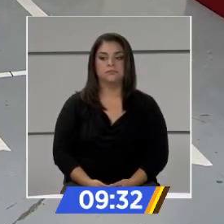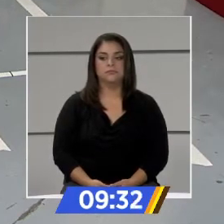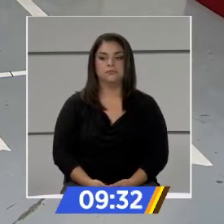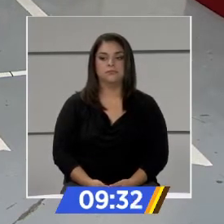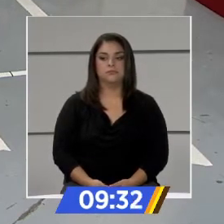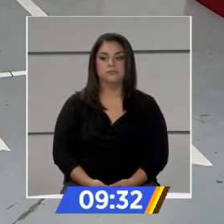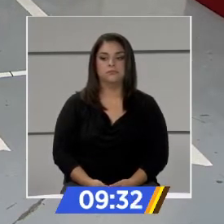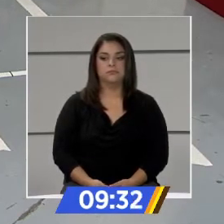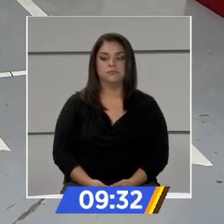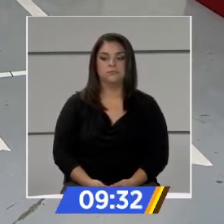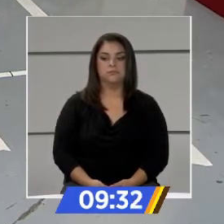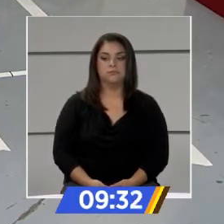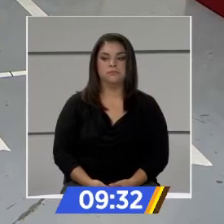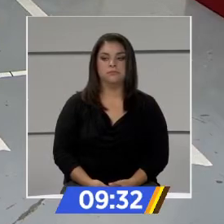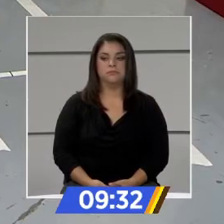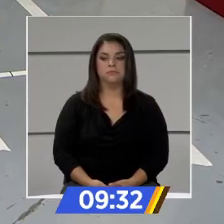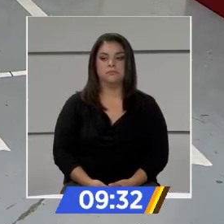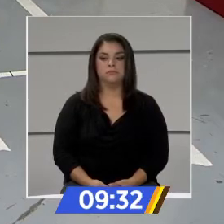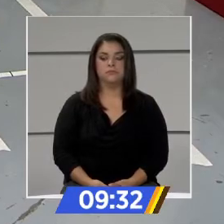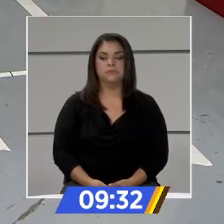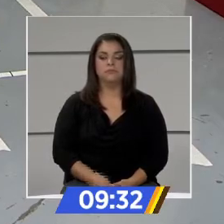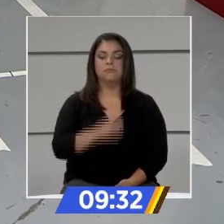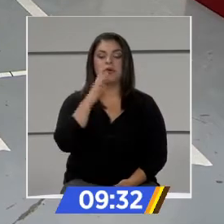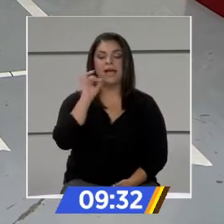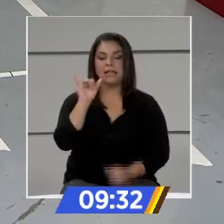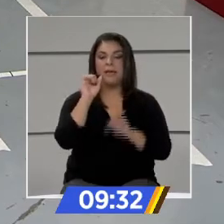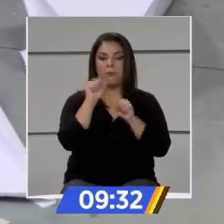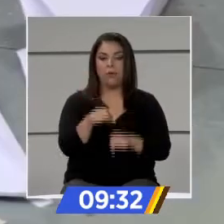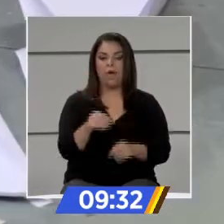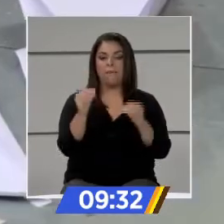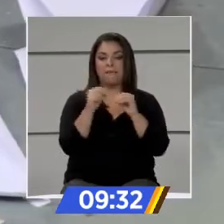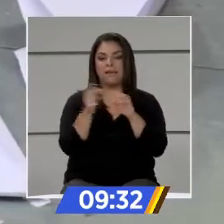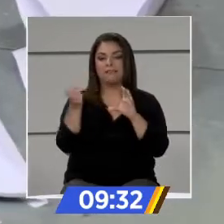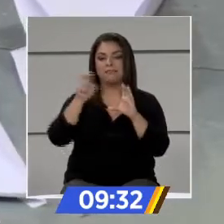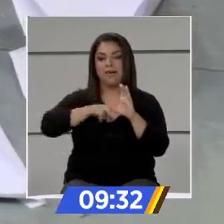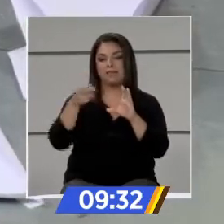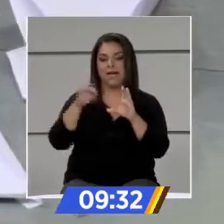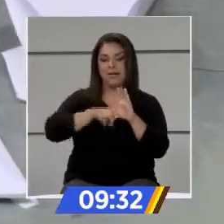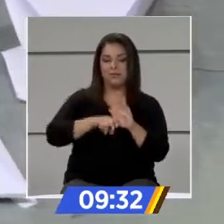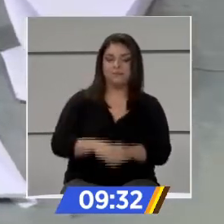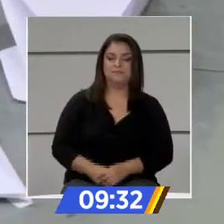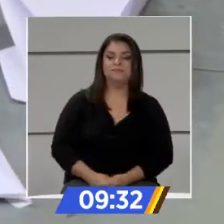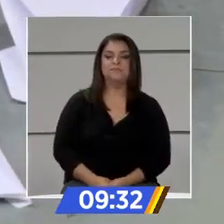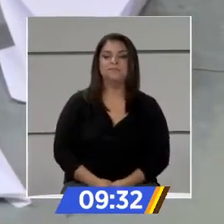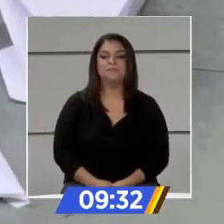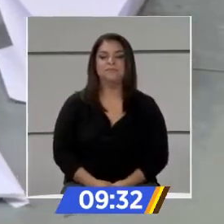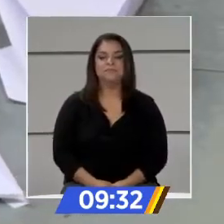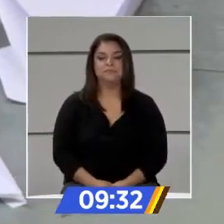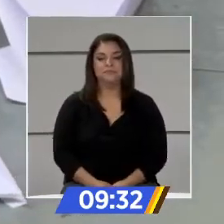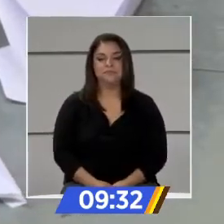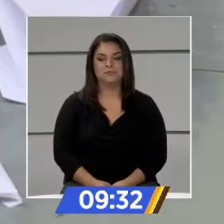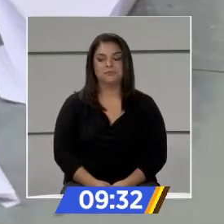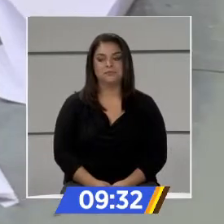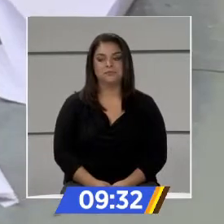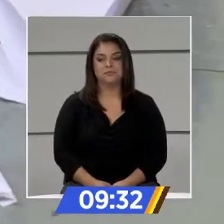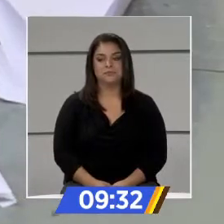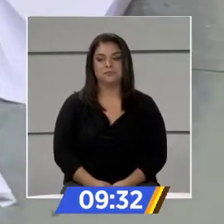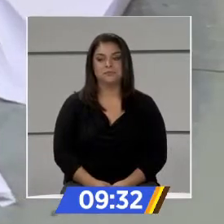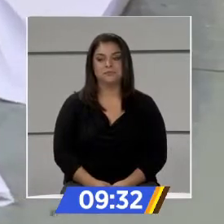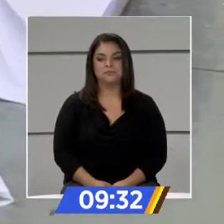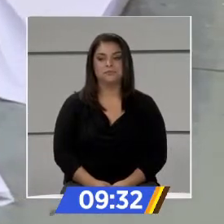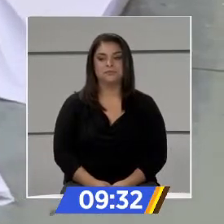Porque así puede llevar más pasajeros. Ah, ok, ok. Luego aquí y luego acá. Si hacen